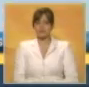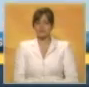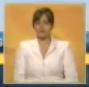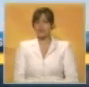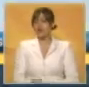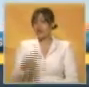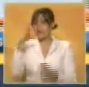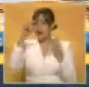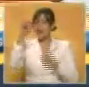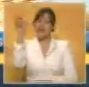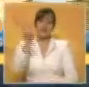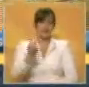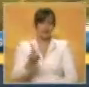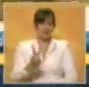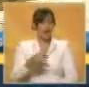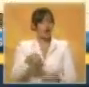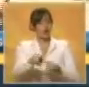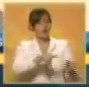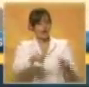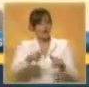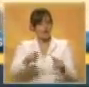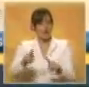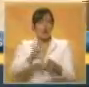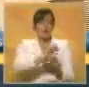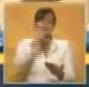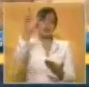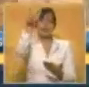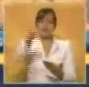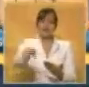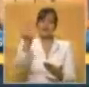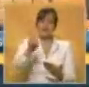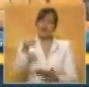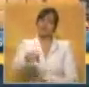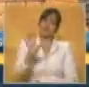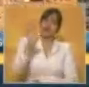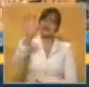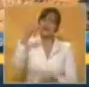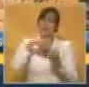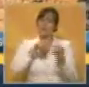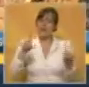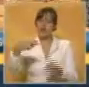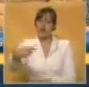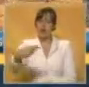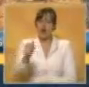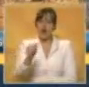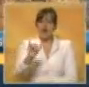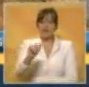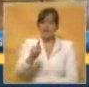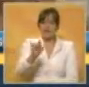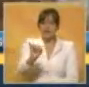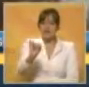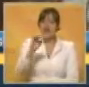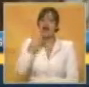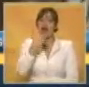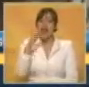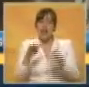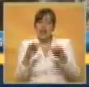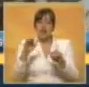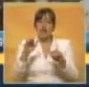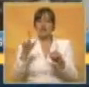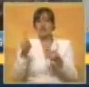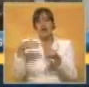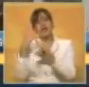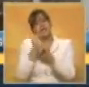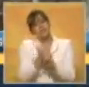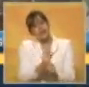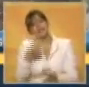La Embajada de Venezuela ha coordinado el traslado de venezolanos a nuestro país, pero en Haití, algunos abrigan la esperanza de